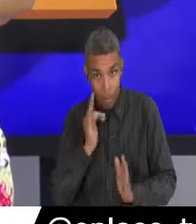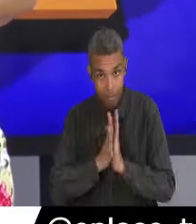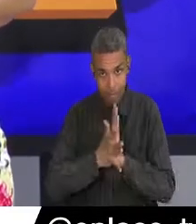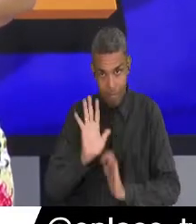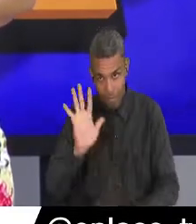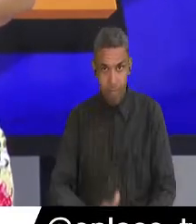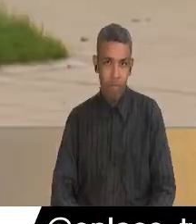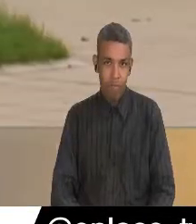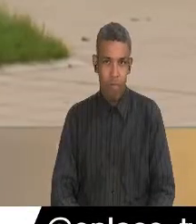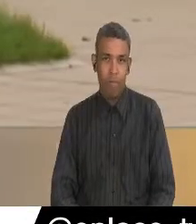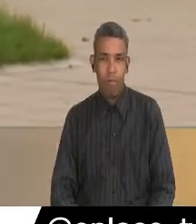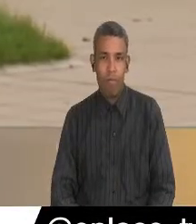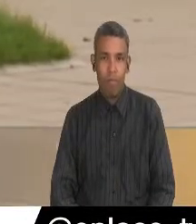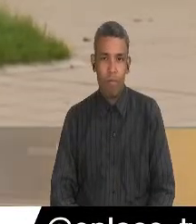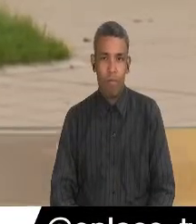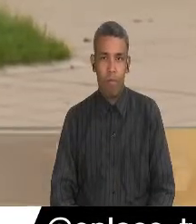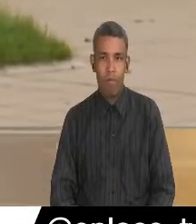Bienvenidos.